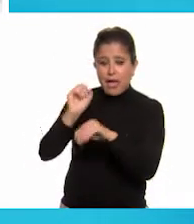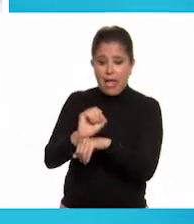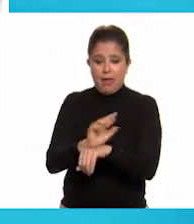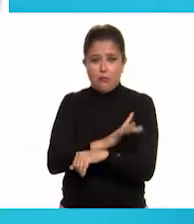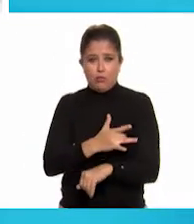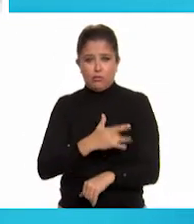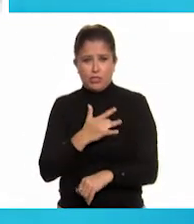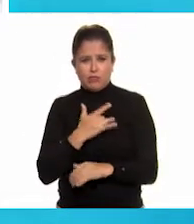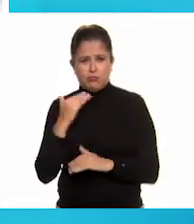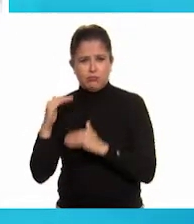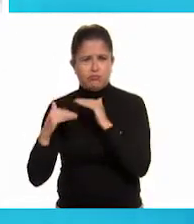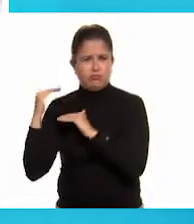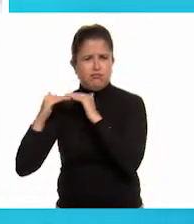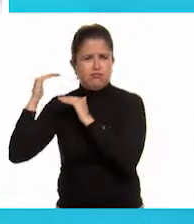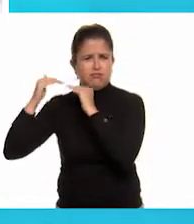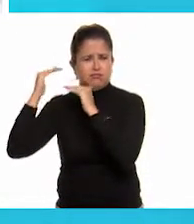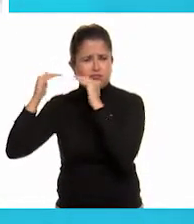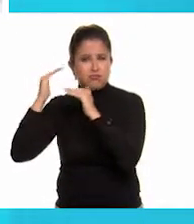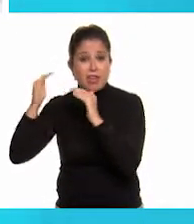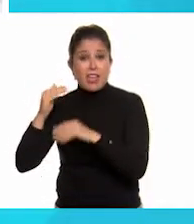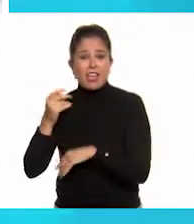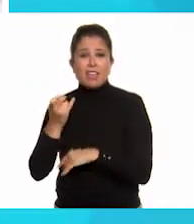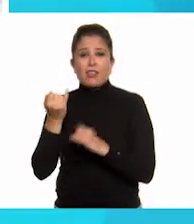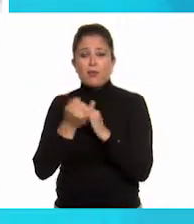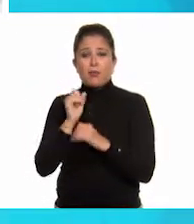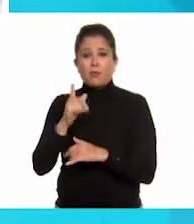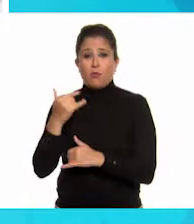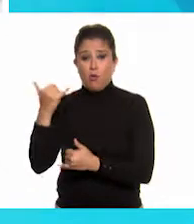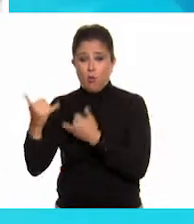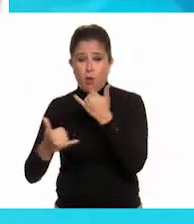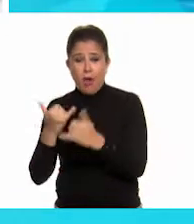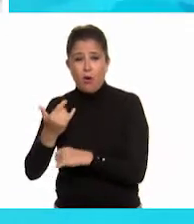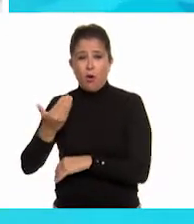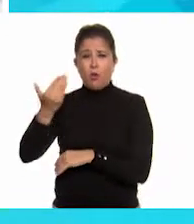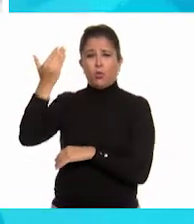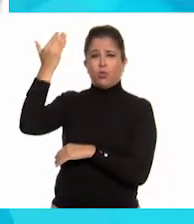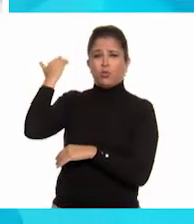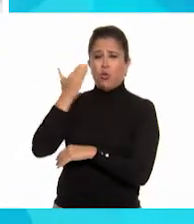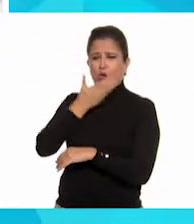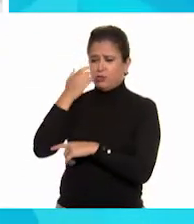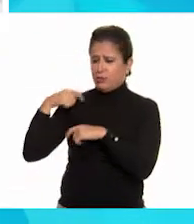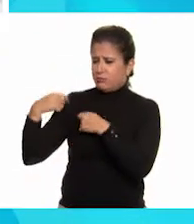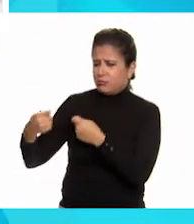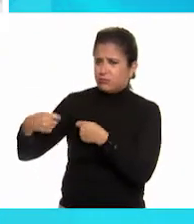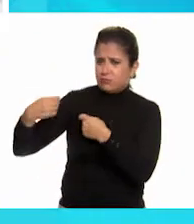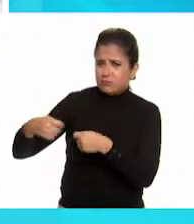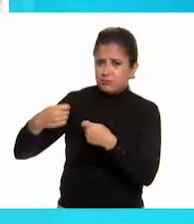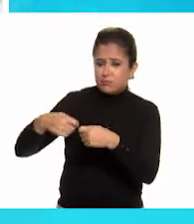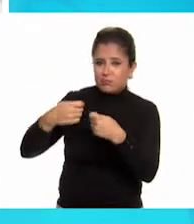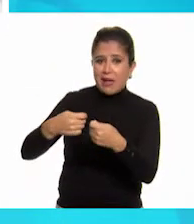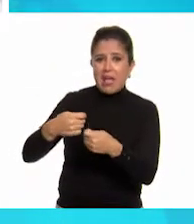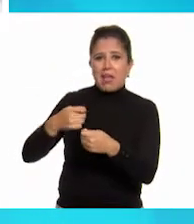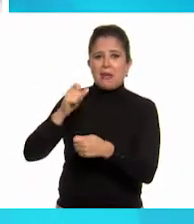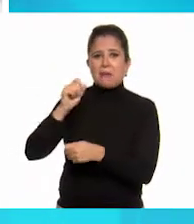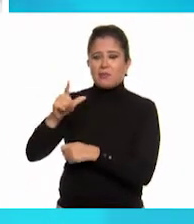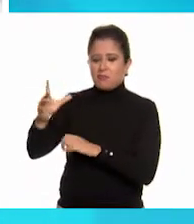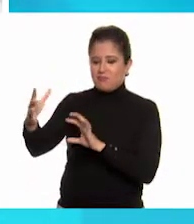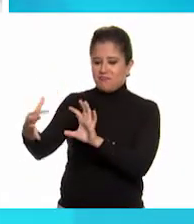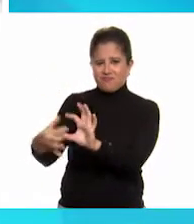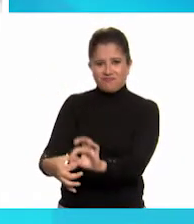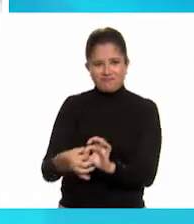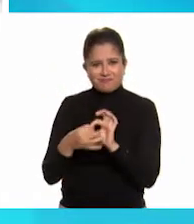emocional. Nosotros decimos que también a través de los juegos tradicionales se ofrece un desarrollo espiritual de